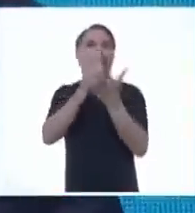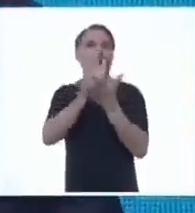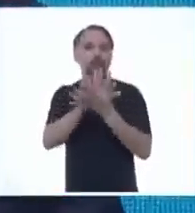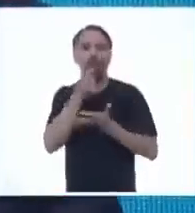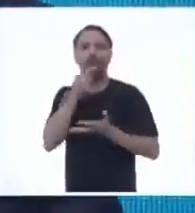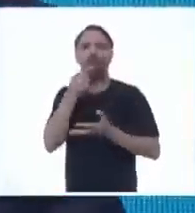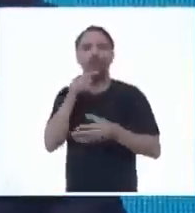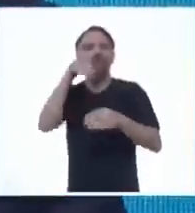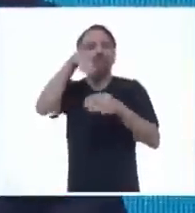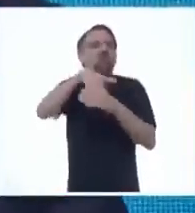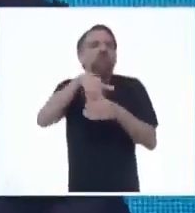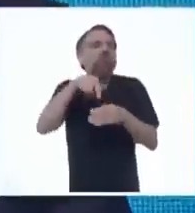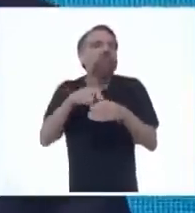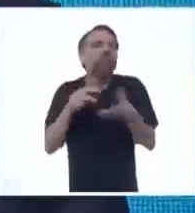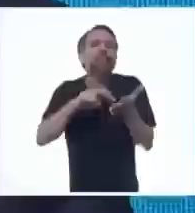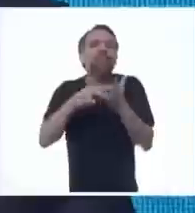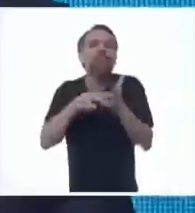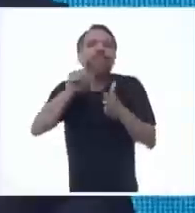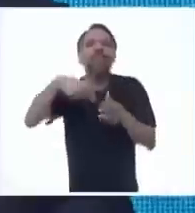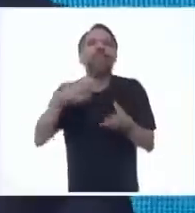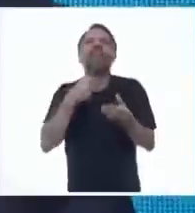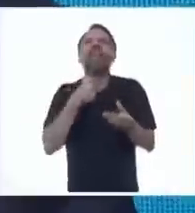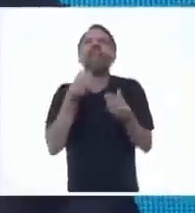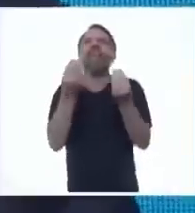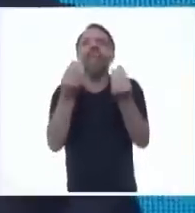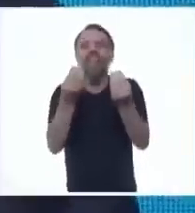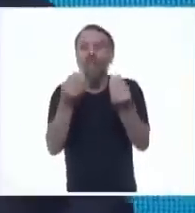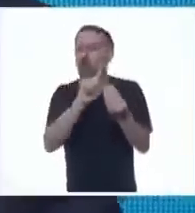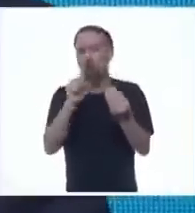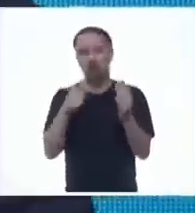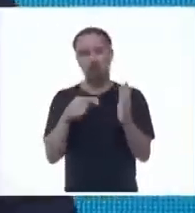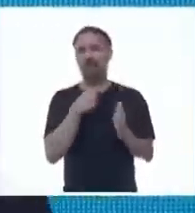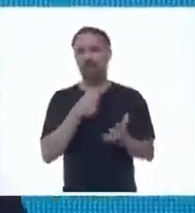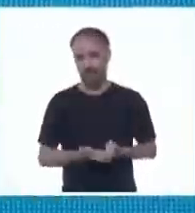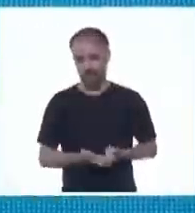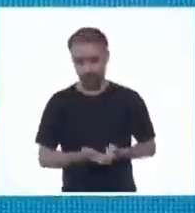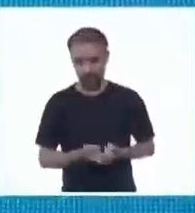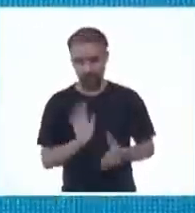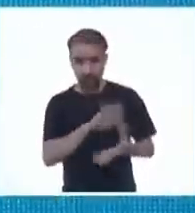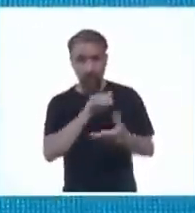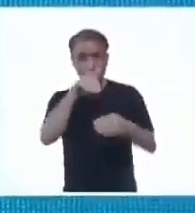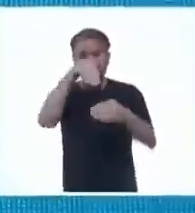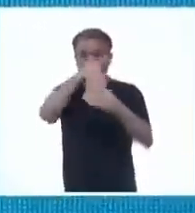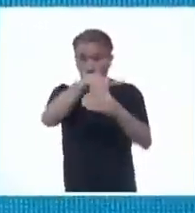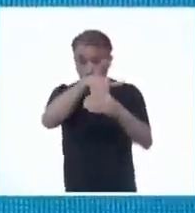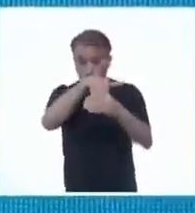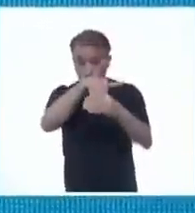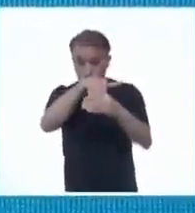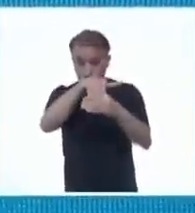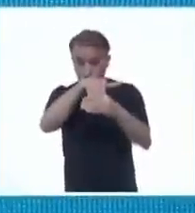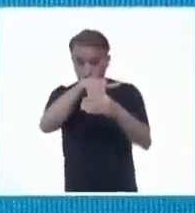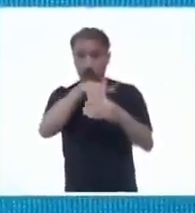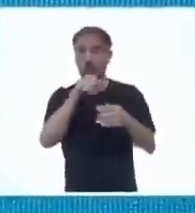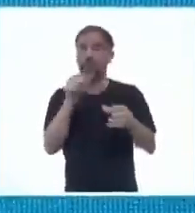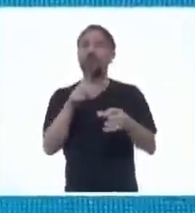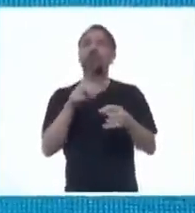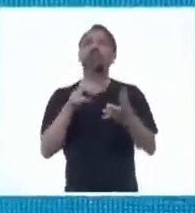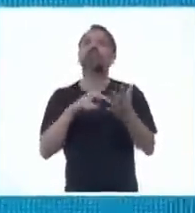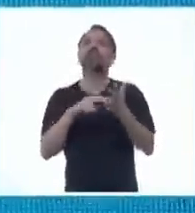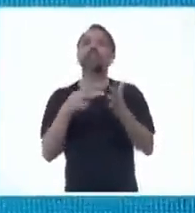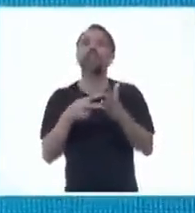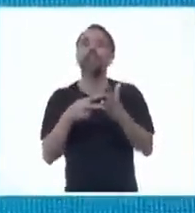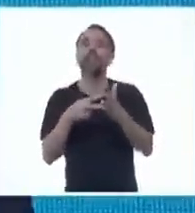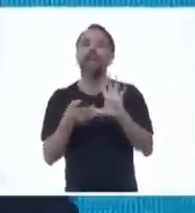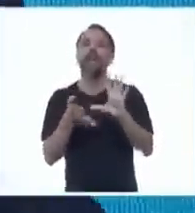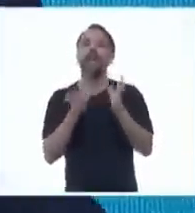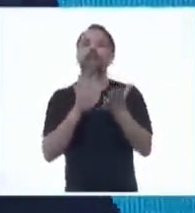qué querían y qué no querían. Lo plantearon en términos de